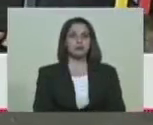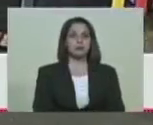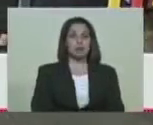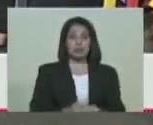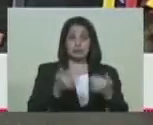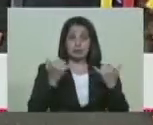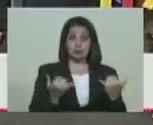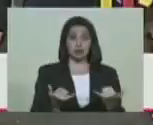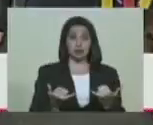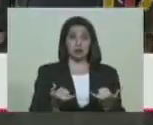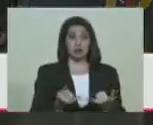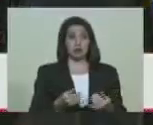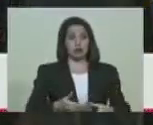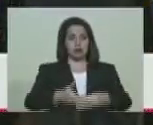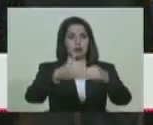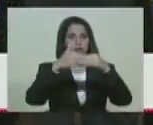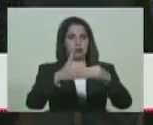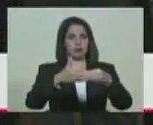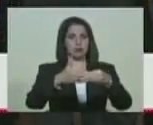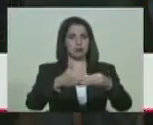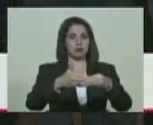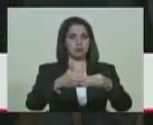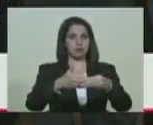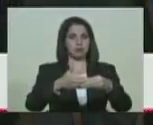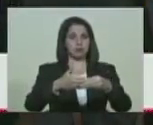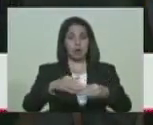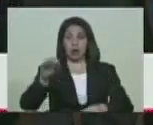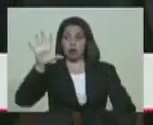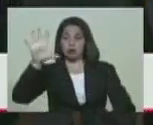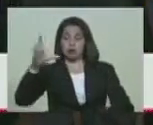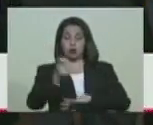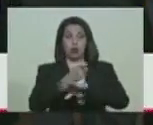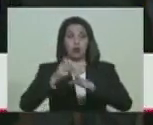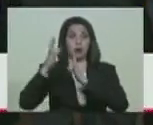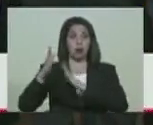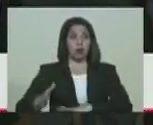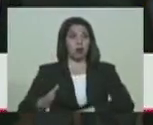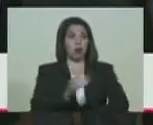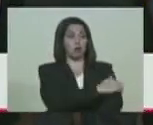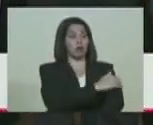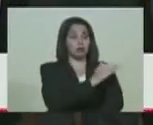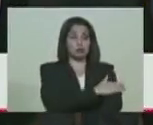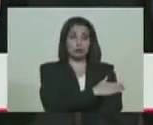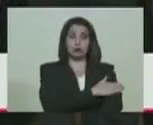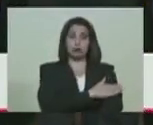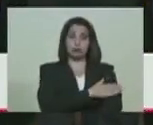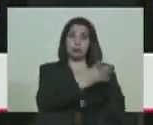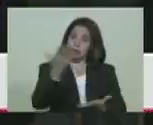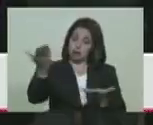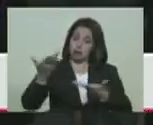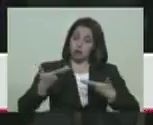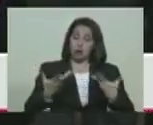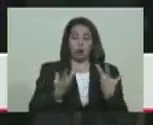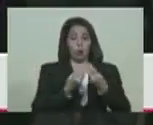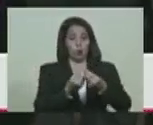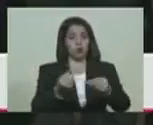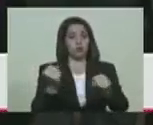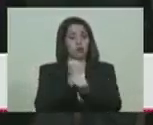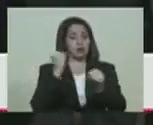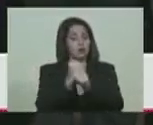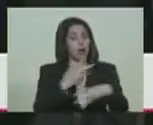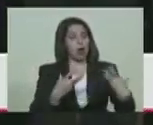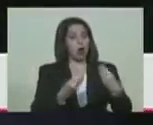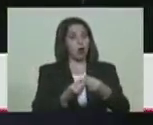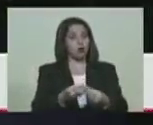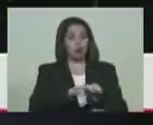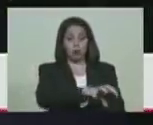ya tiendo mi mano a los 5 gobernadores de la oposición para trabajar por sus regiones. Desde